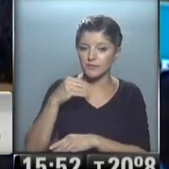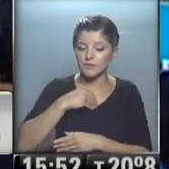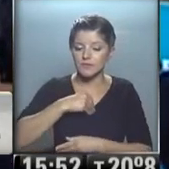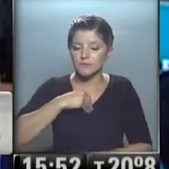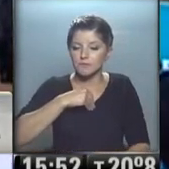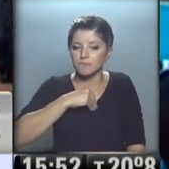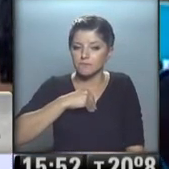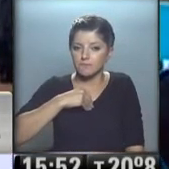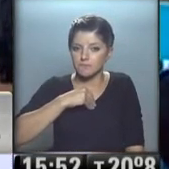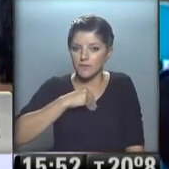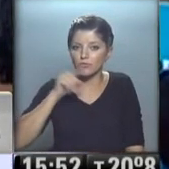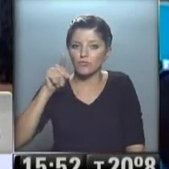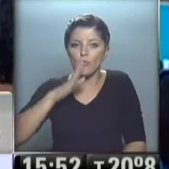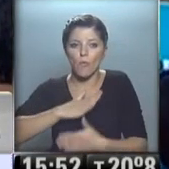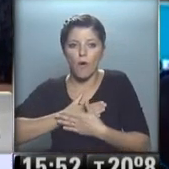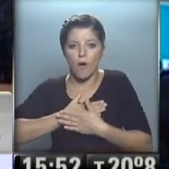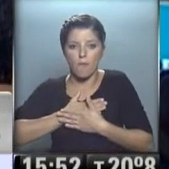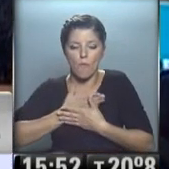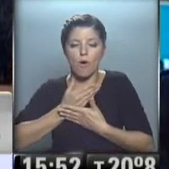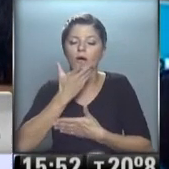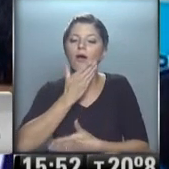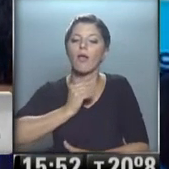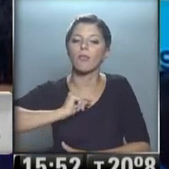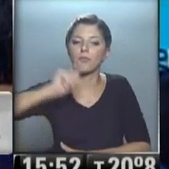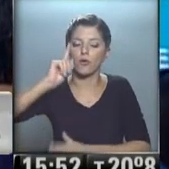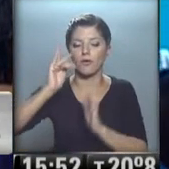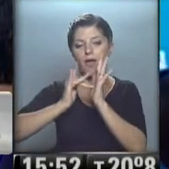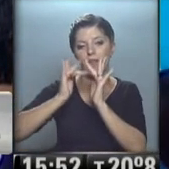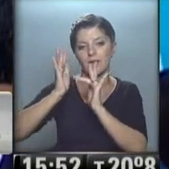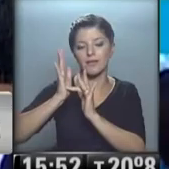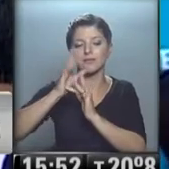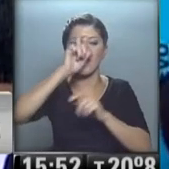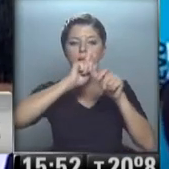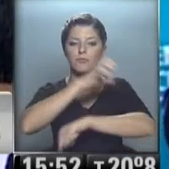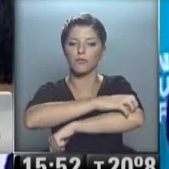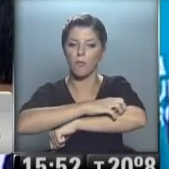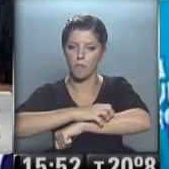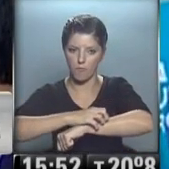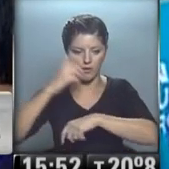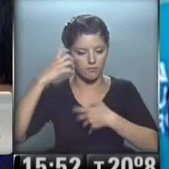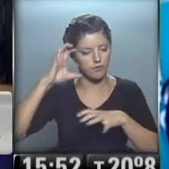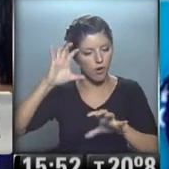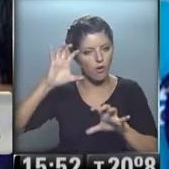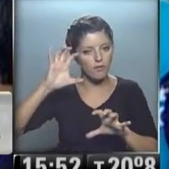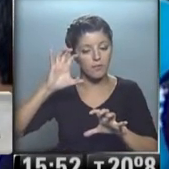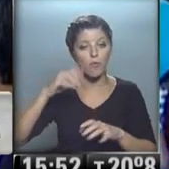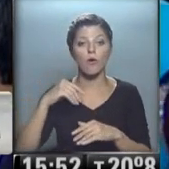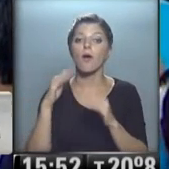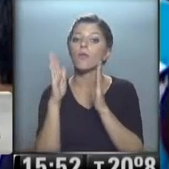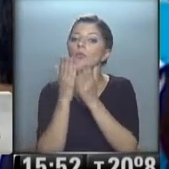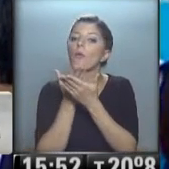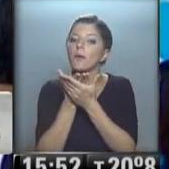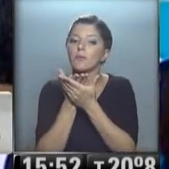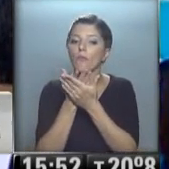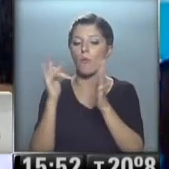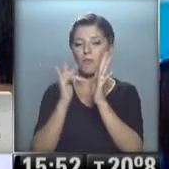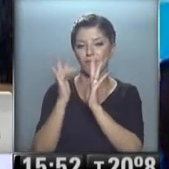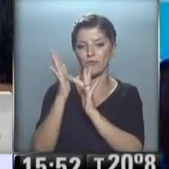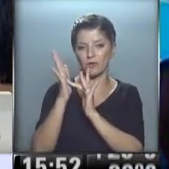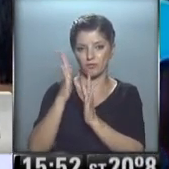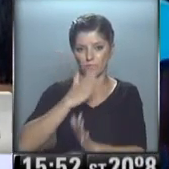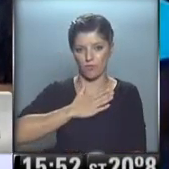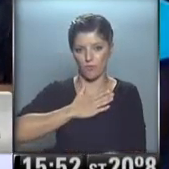corazón el amor a Dios, a la iglesia y a los pobres. Te lo pedimos por Jesucristo nuestro